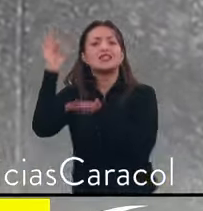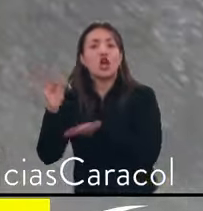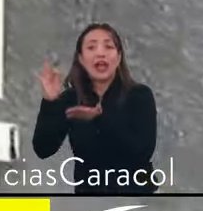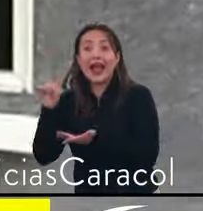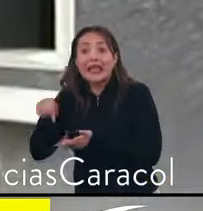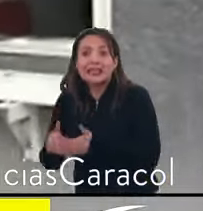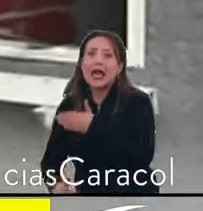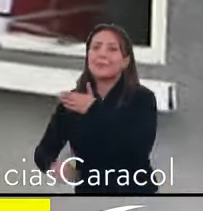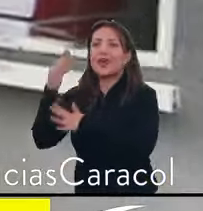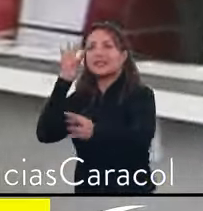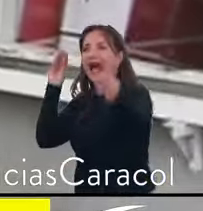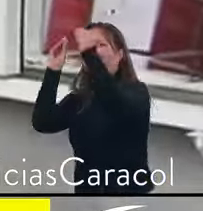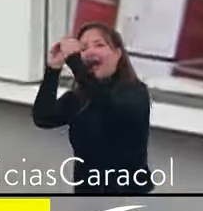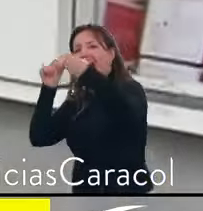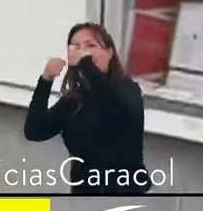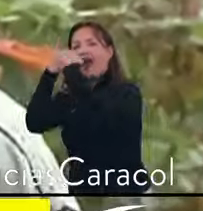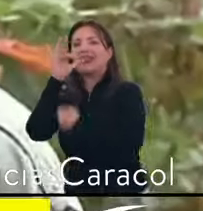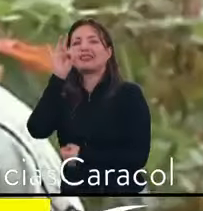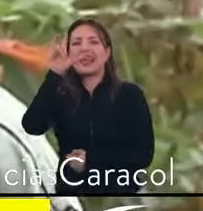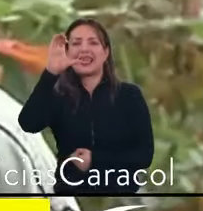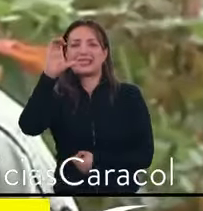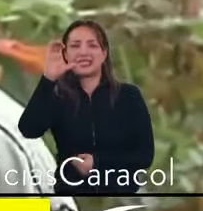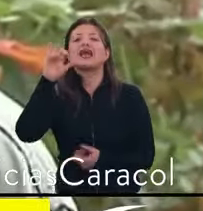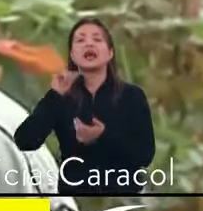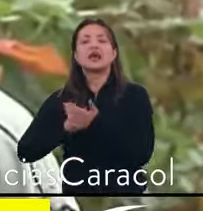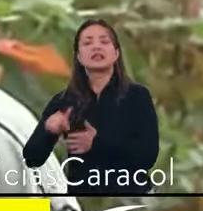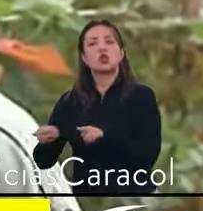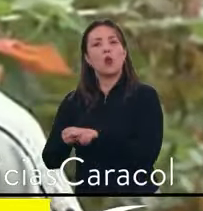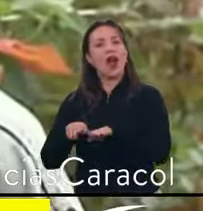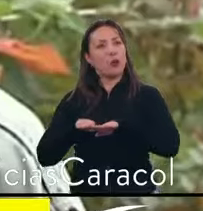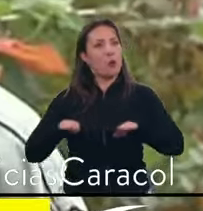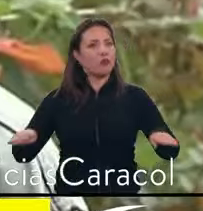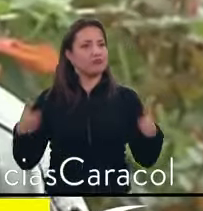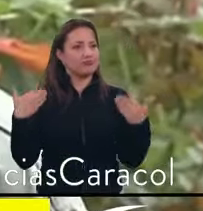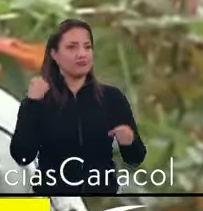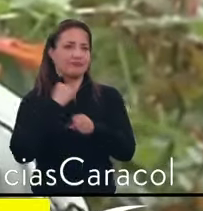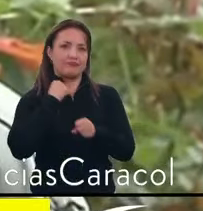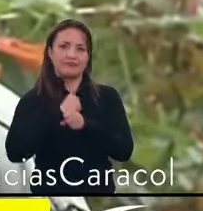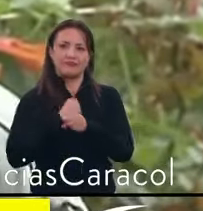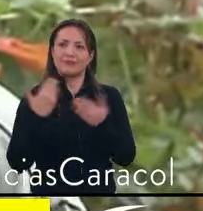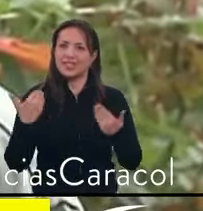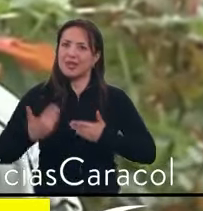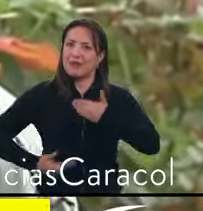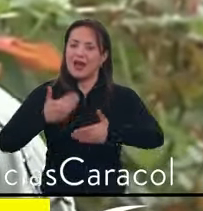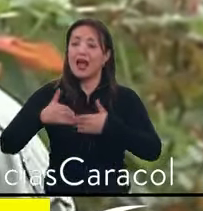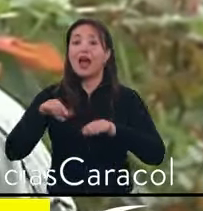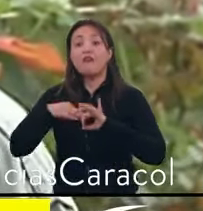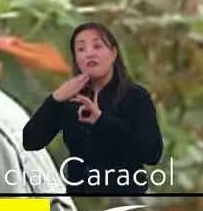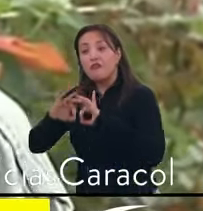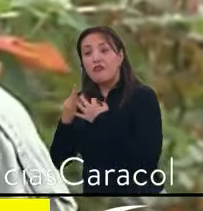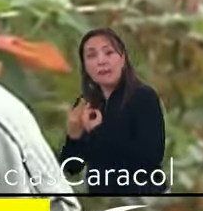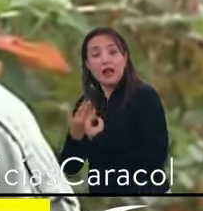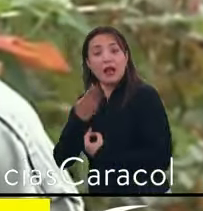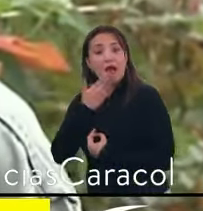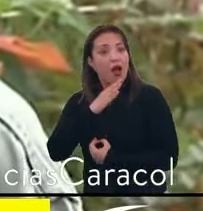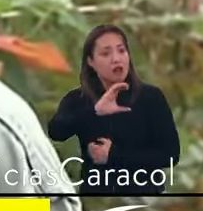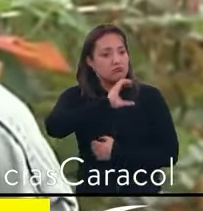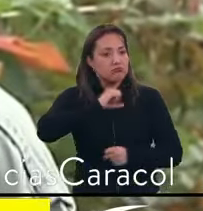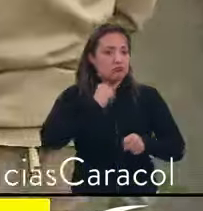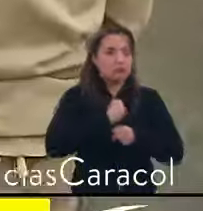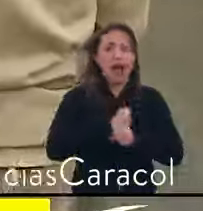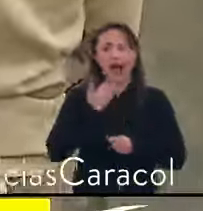Libre Comercio con Estados Unidos. Significa estabilidad laboral. A nivel familiar, pues, si uno tiene una estabilidad laboral, pues la familia también va